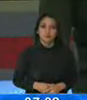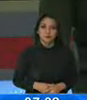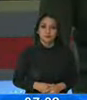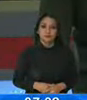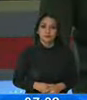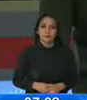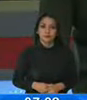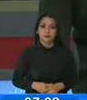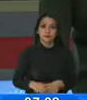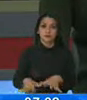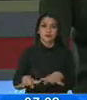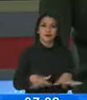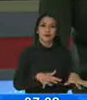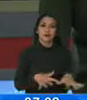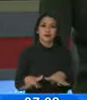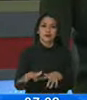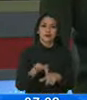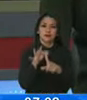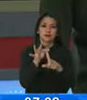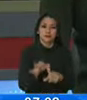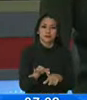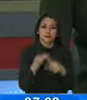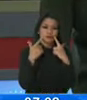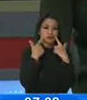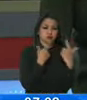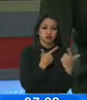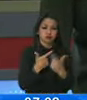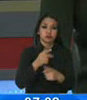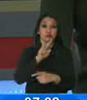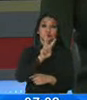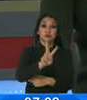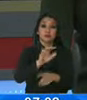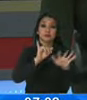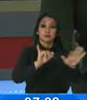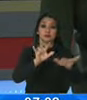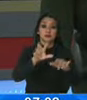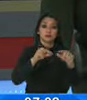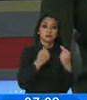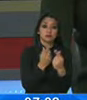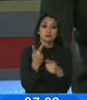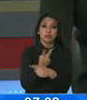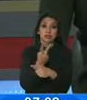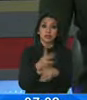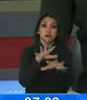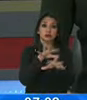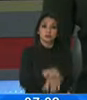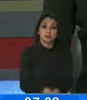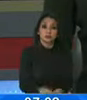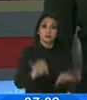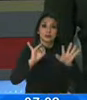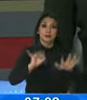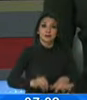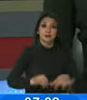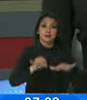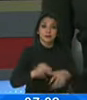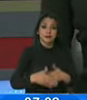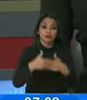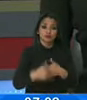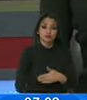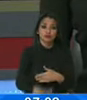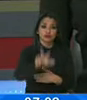Y los operativos denominados Fortaleza permitieron desarticular 263 organizaciones delictivas en 7 meses de trabajo